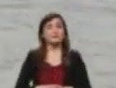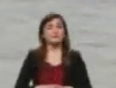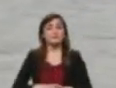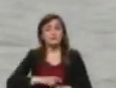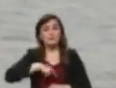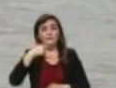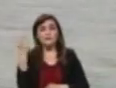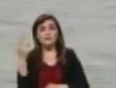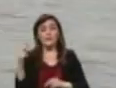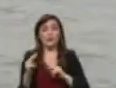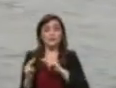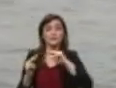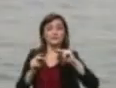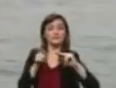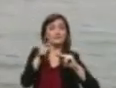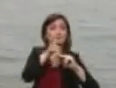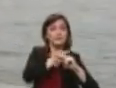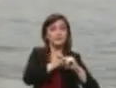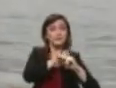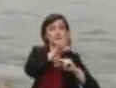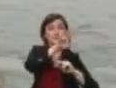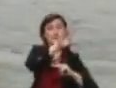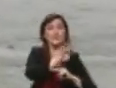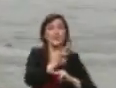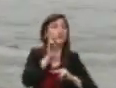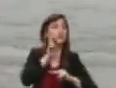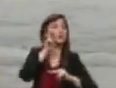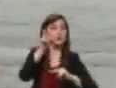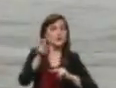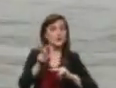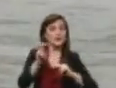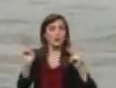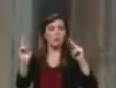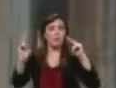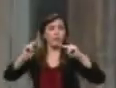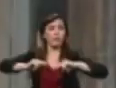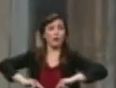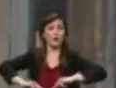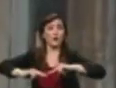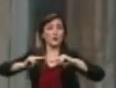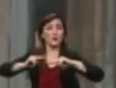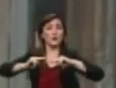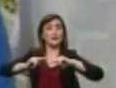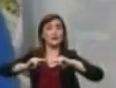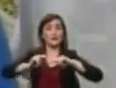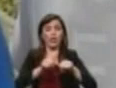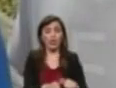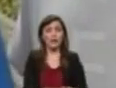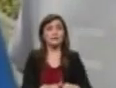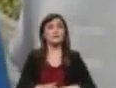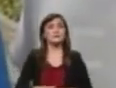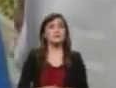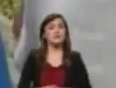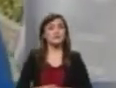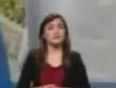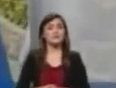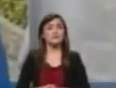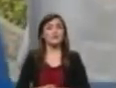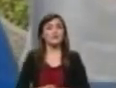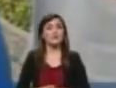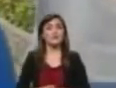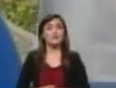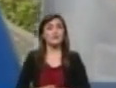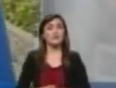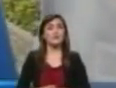Santay, también quedaron por lo menos 37 turistas que tras la caída del puente no pudieron regresar. En la parte de allá hay